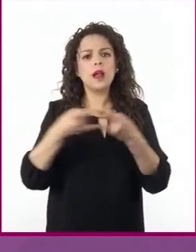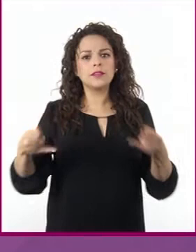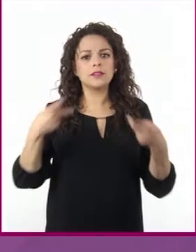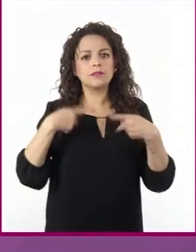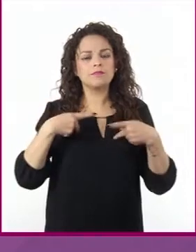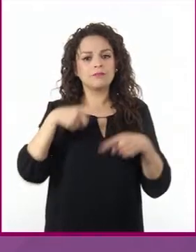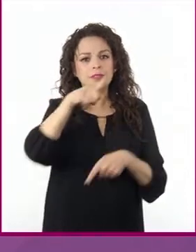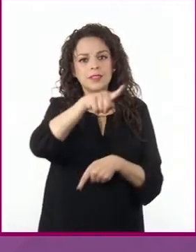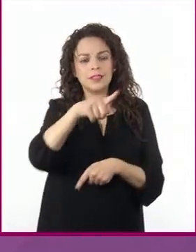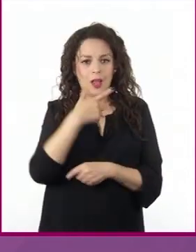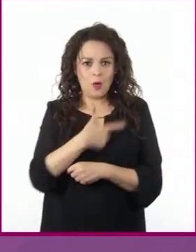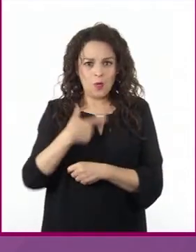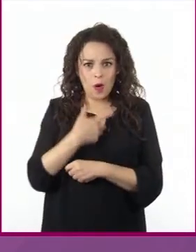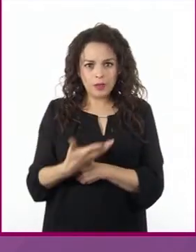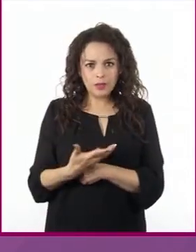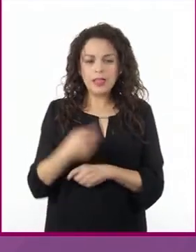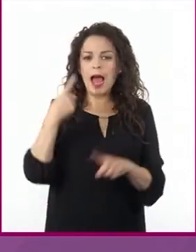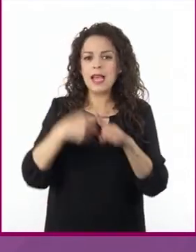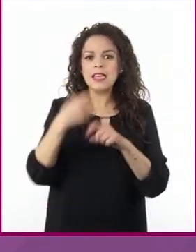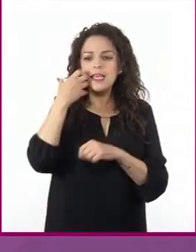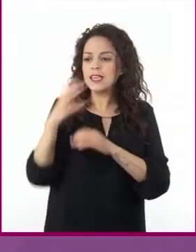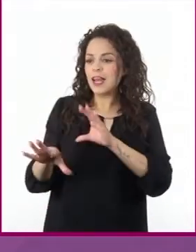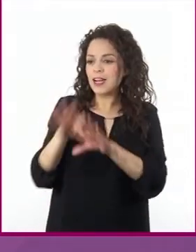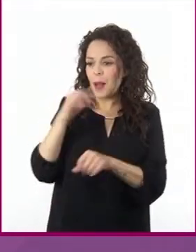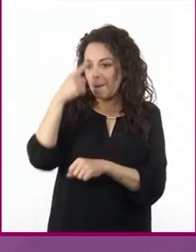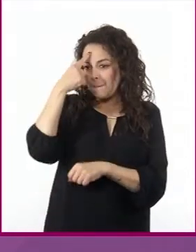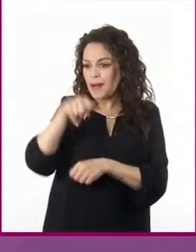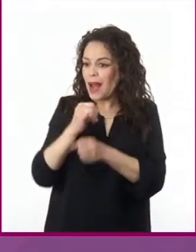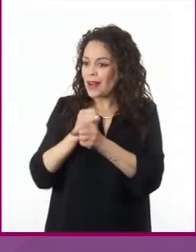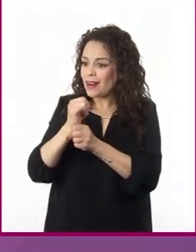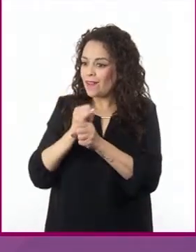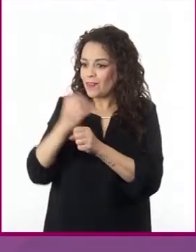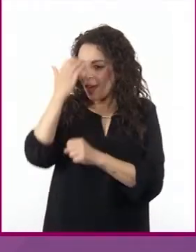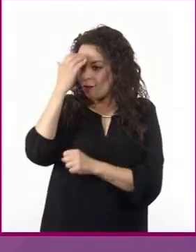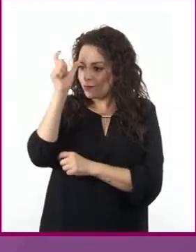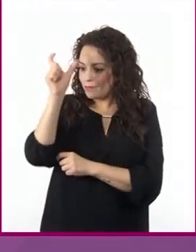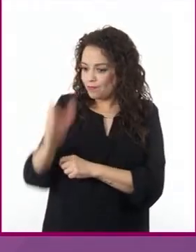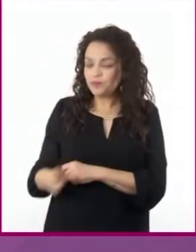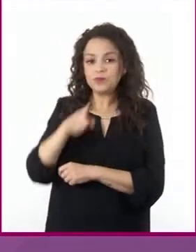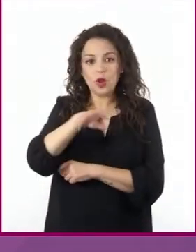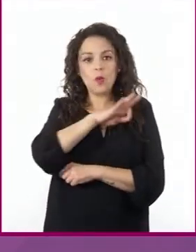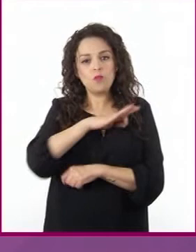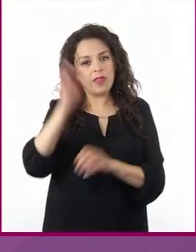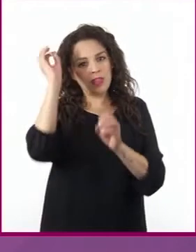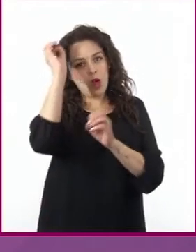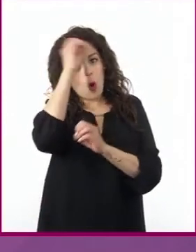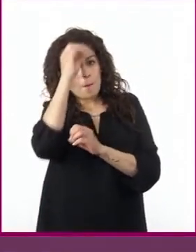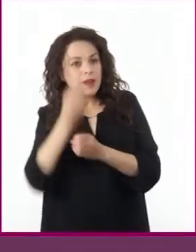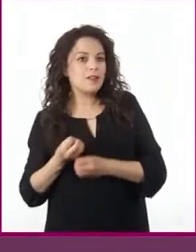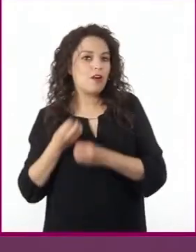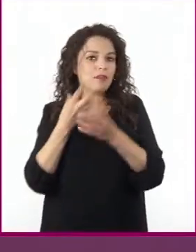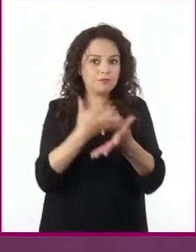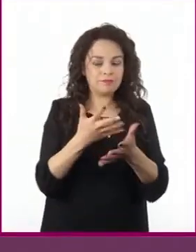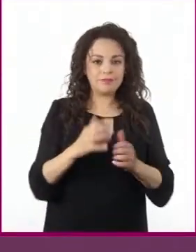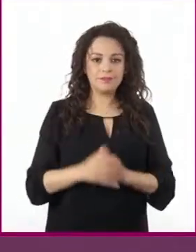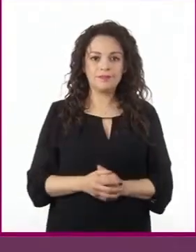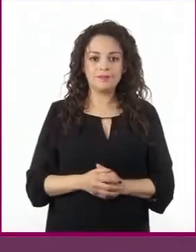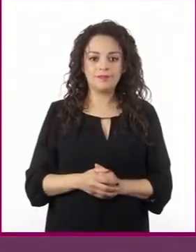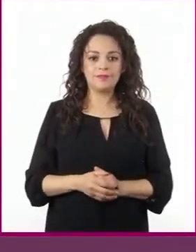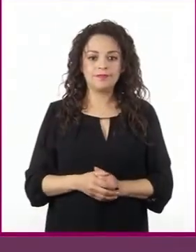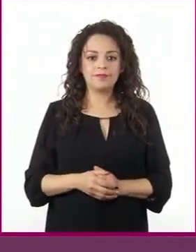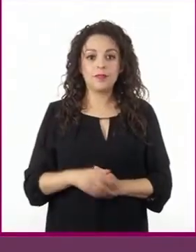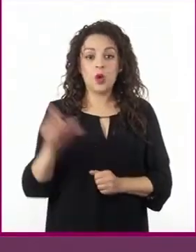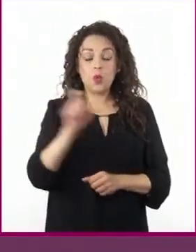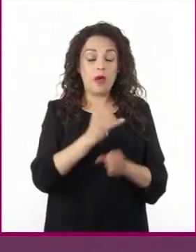les gustaría investigar y conocer como para poder emitir una opinión bien fundamentada? Cuando investigamos